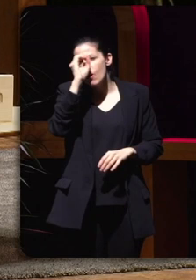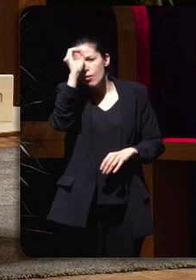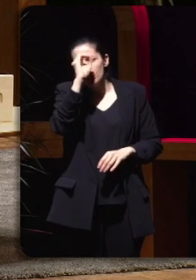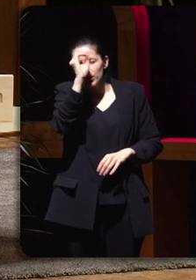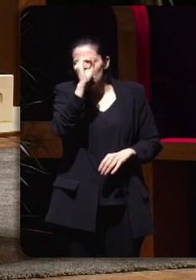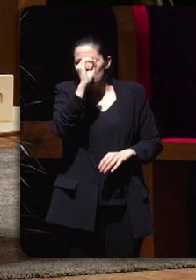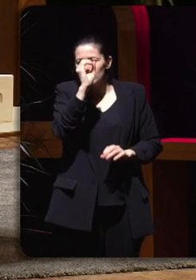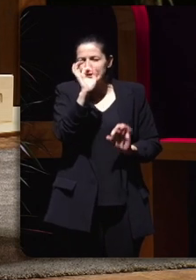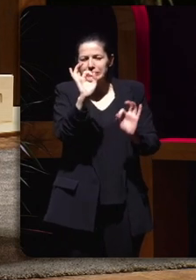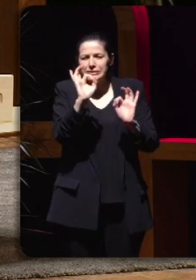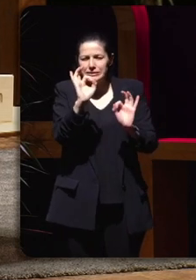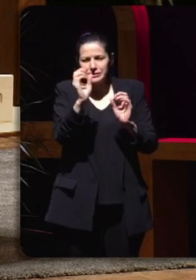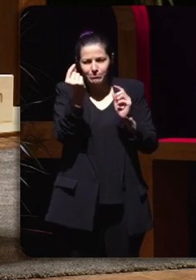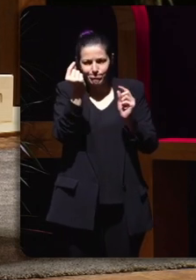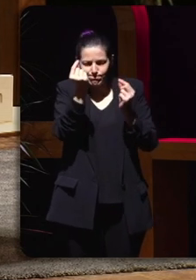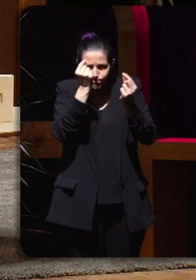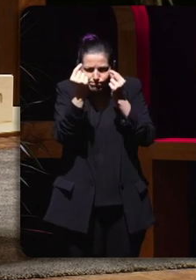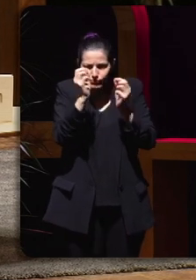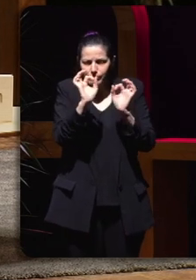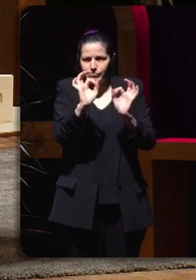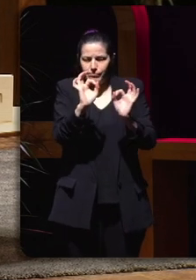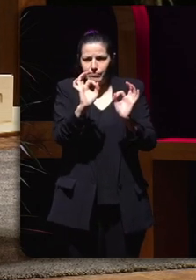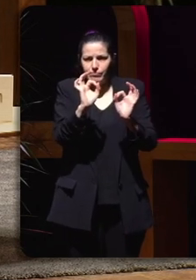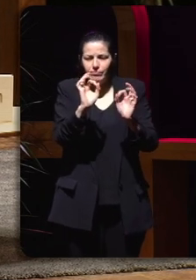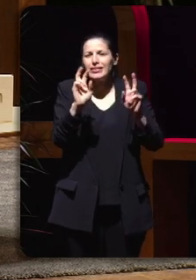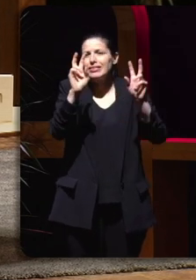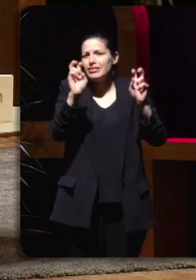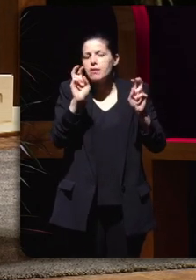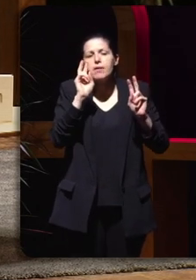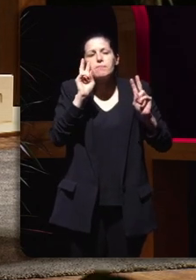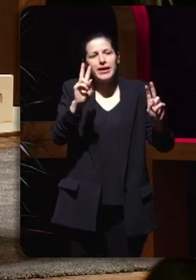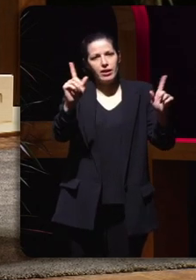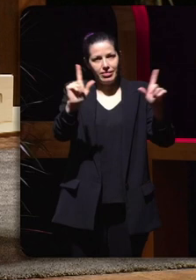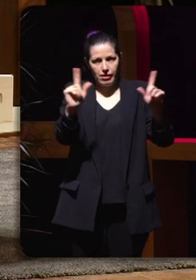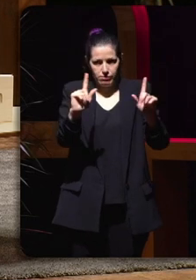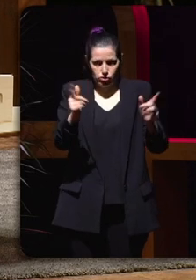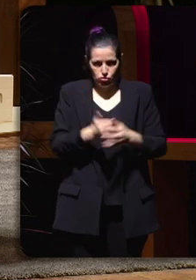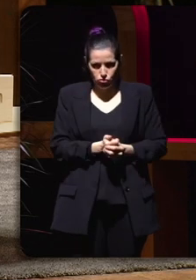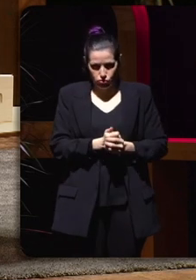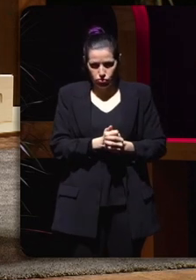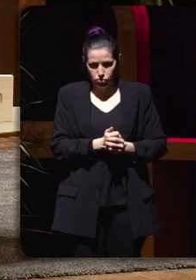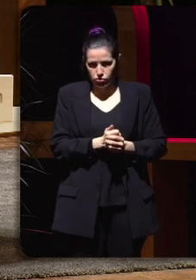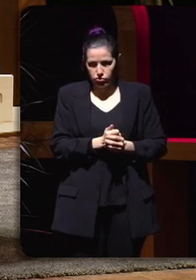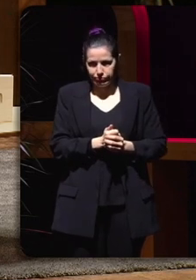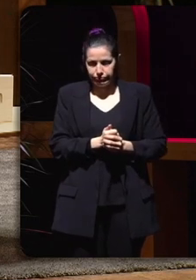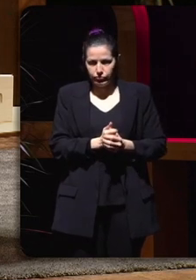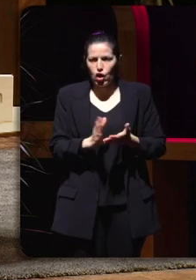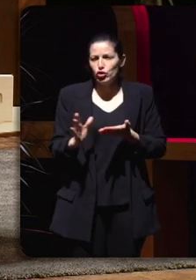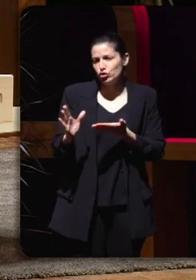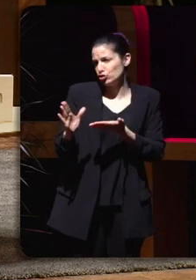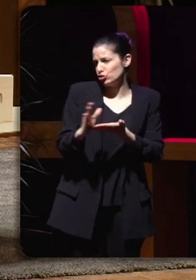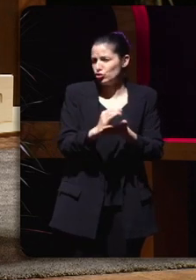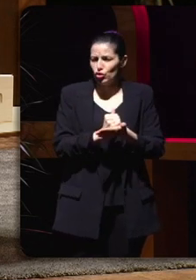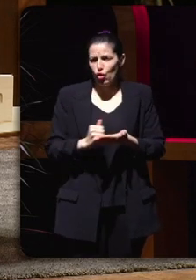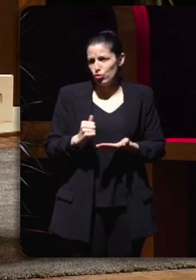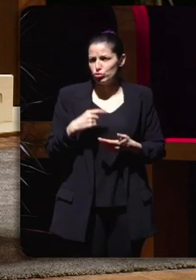opinión muy concreta que es opinar sobre Ver televisión Ver televisión es algo que hacemos todos probablemente todas